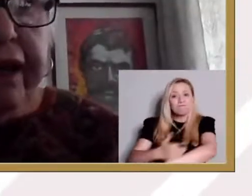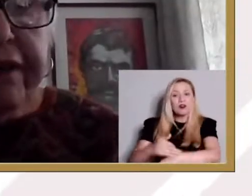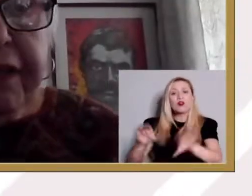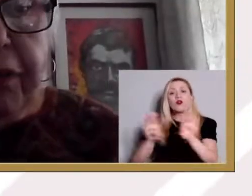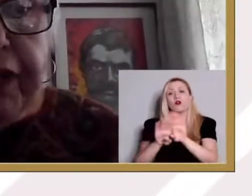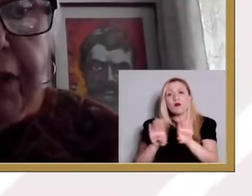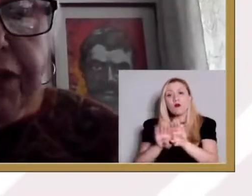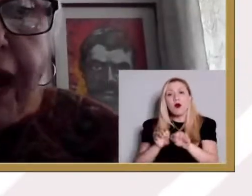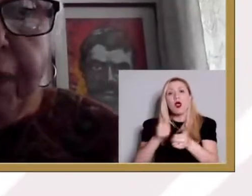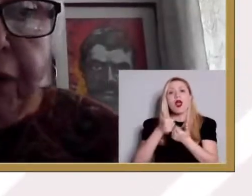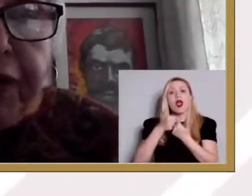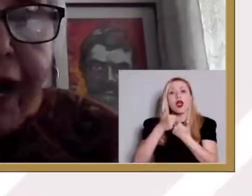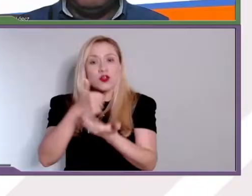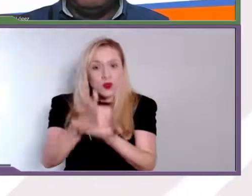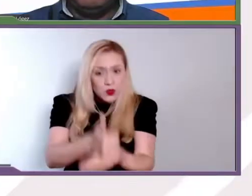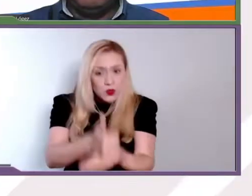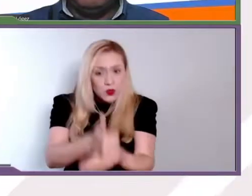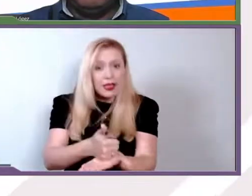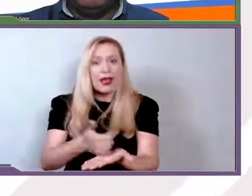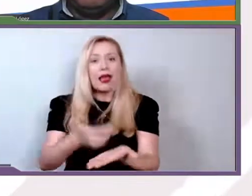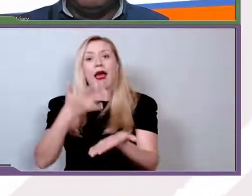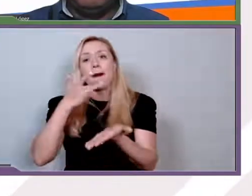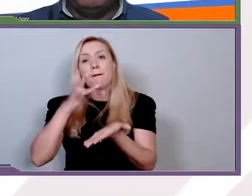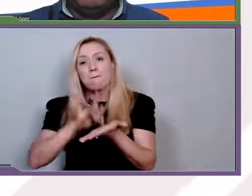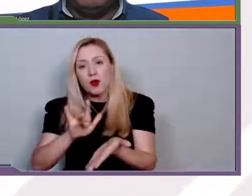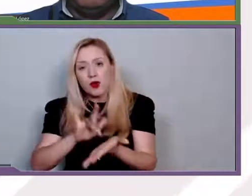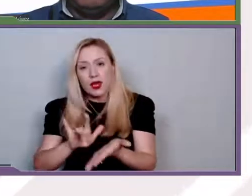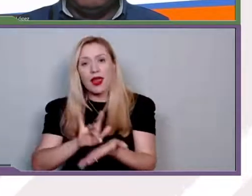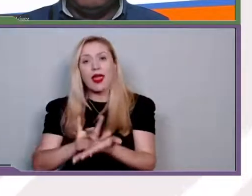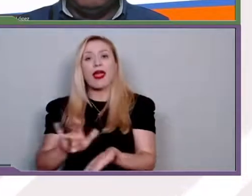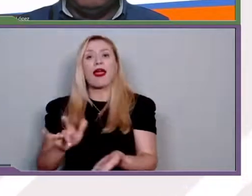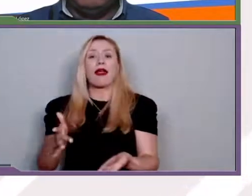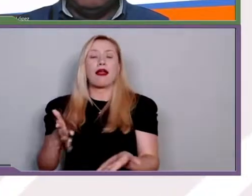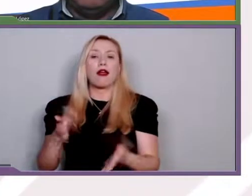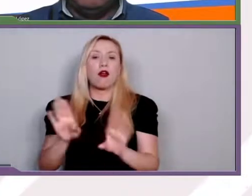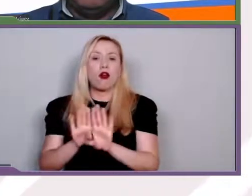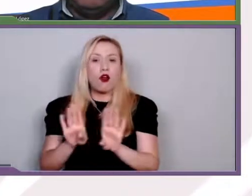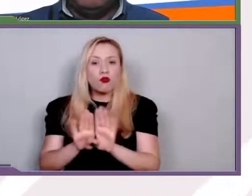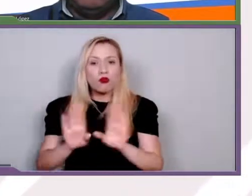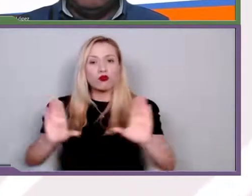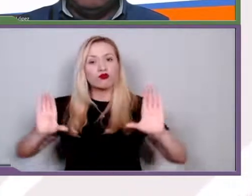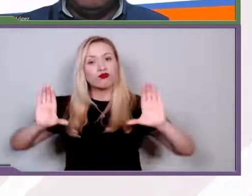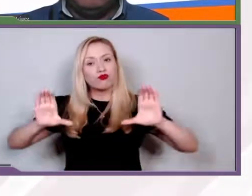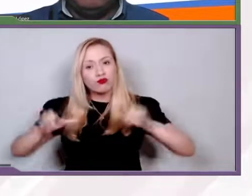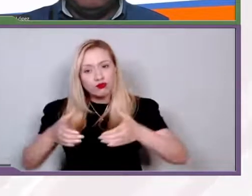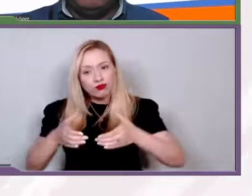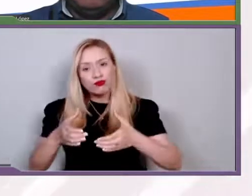manera podemos apoyarnos de manera comunitaria, porque es la solución. La